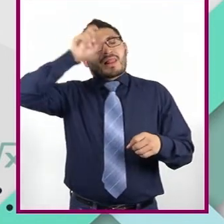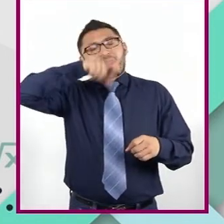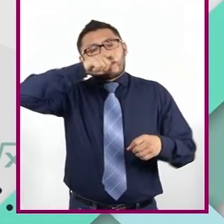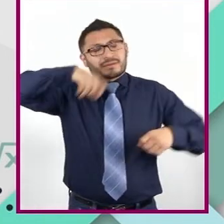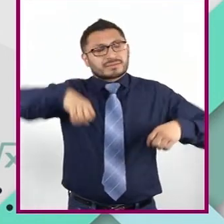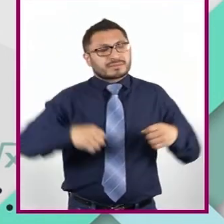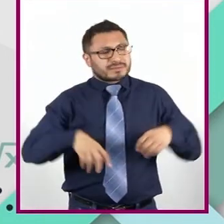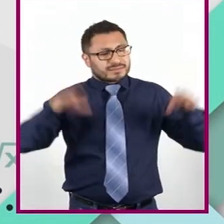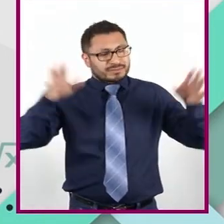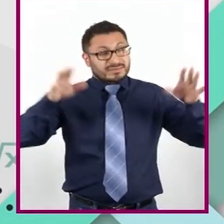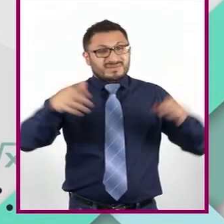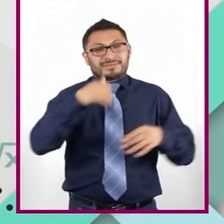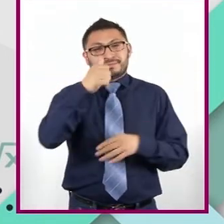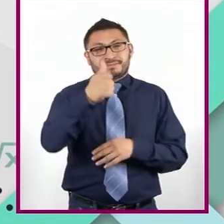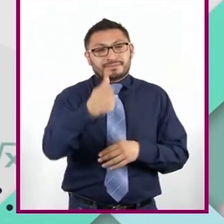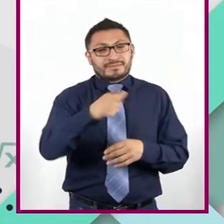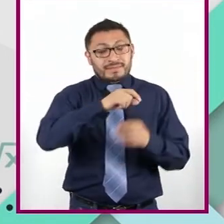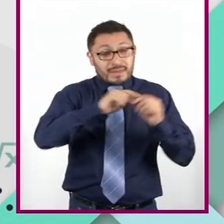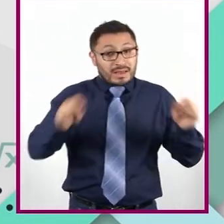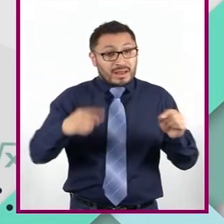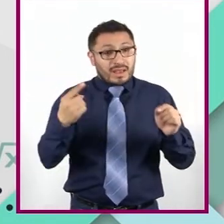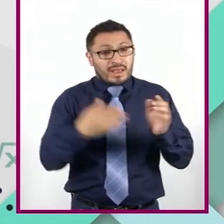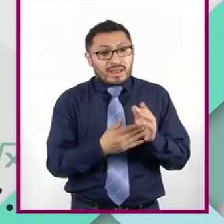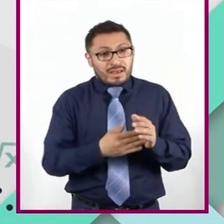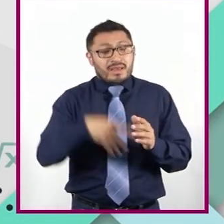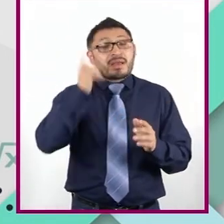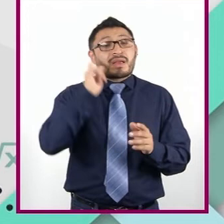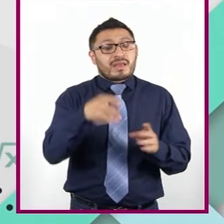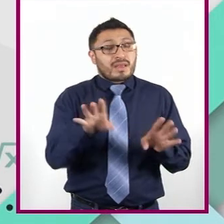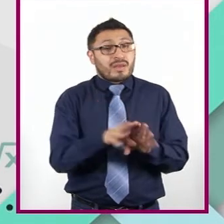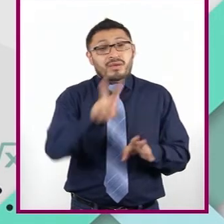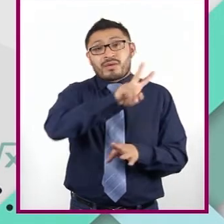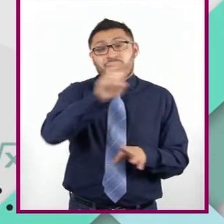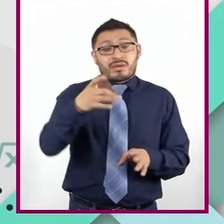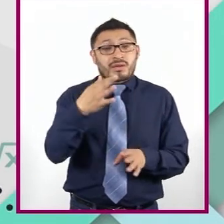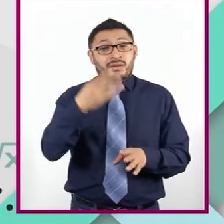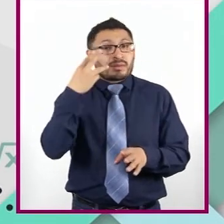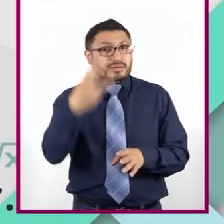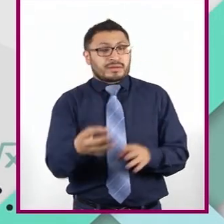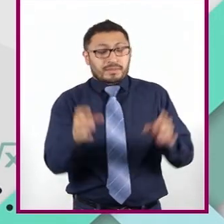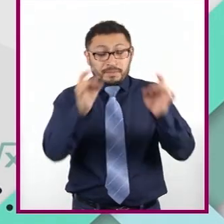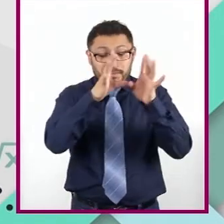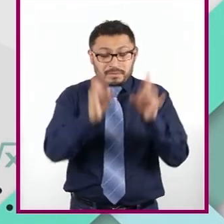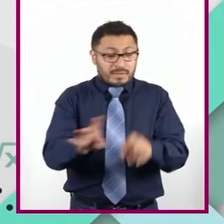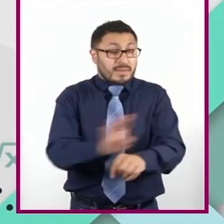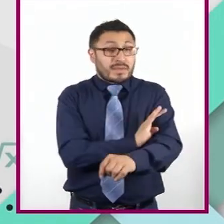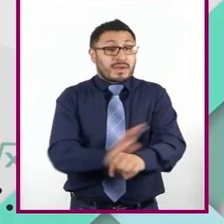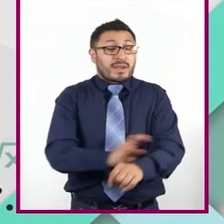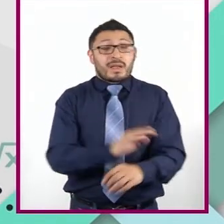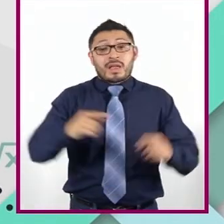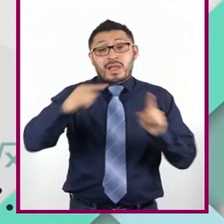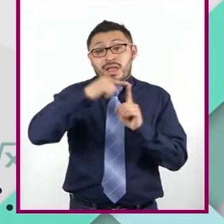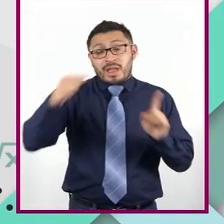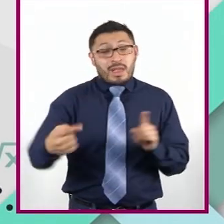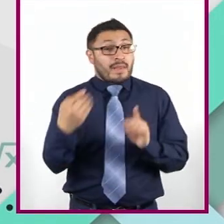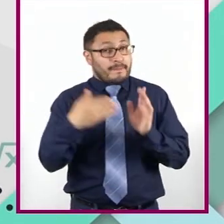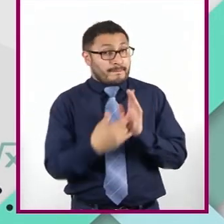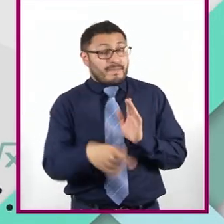86, dividido entre 1000. Esto es 253 casos favorables entre 1000,